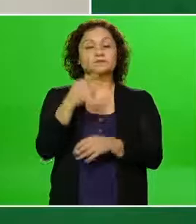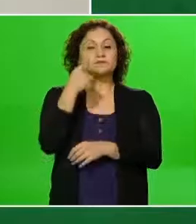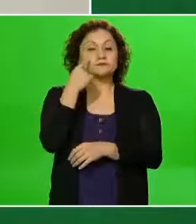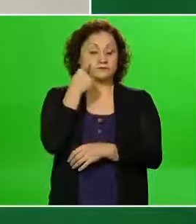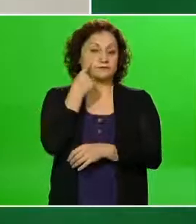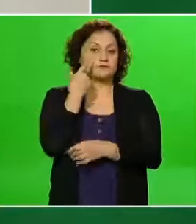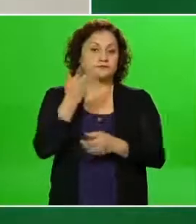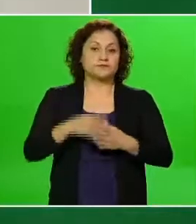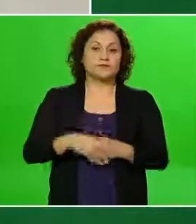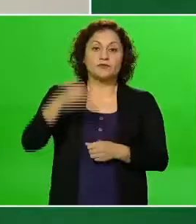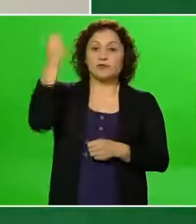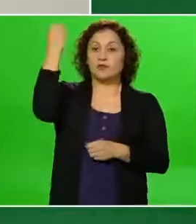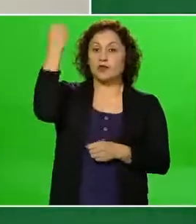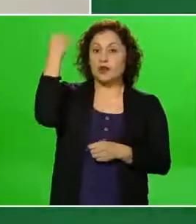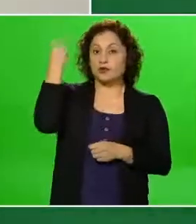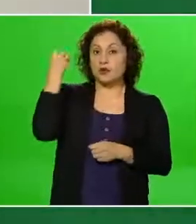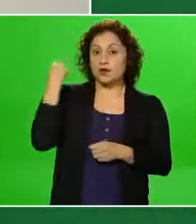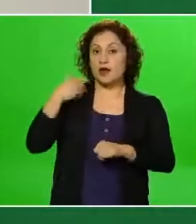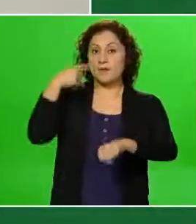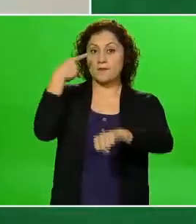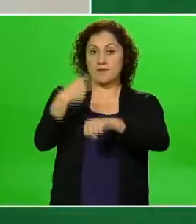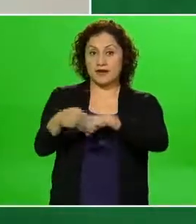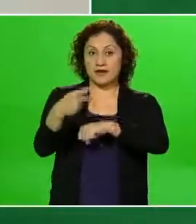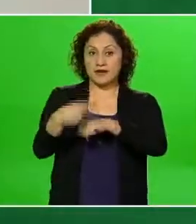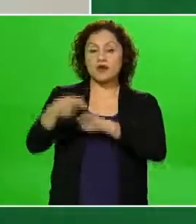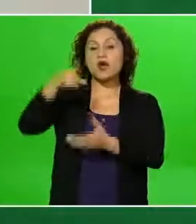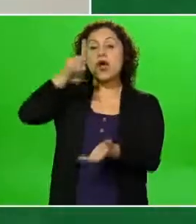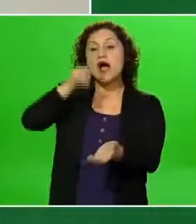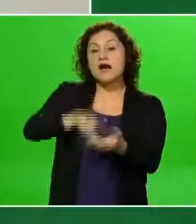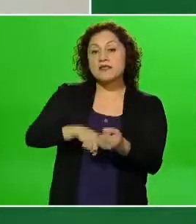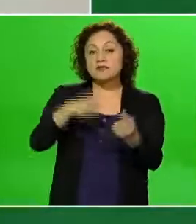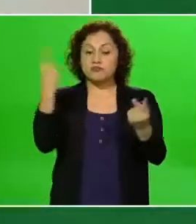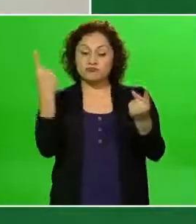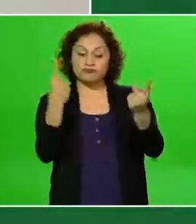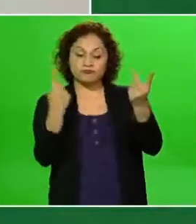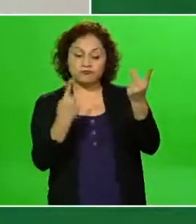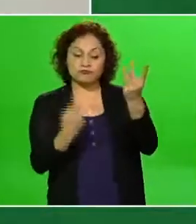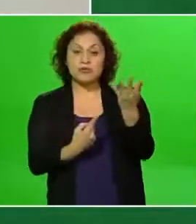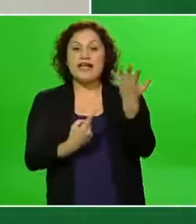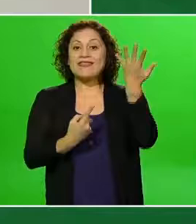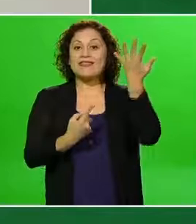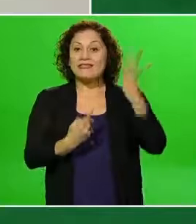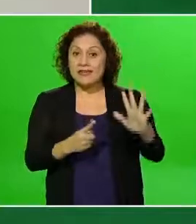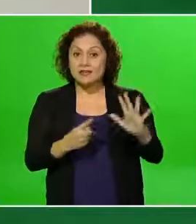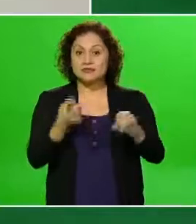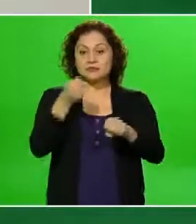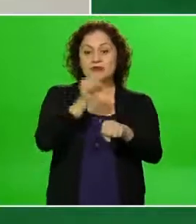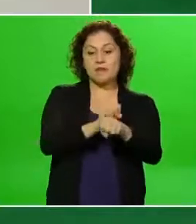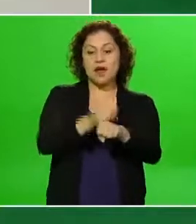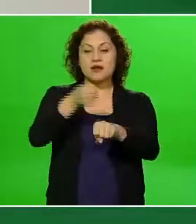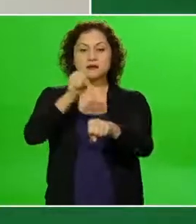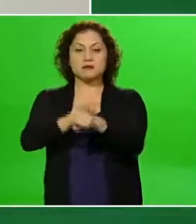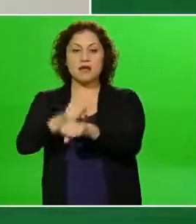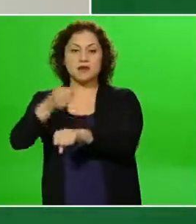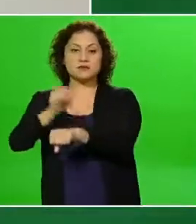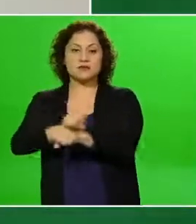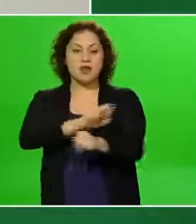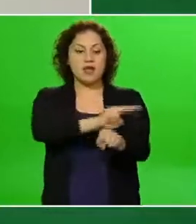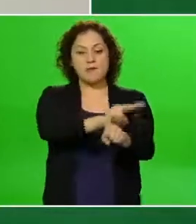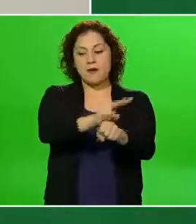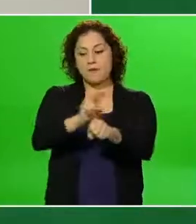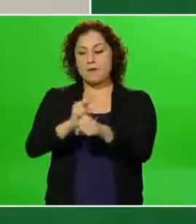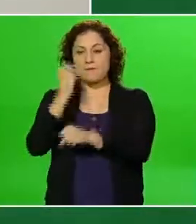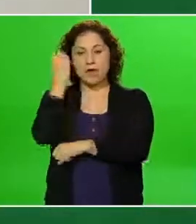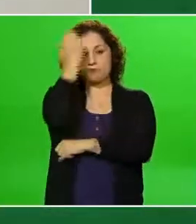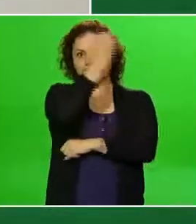semáforo de riesgo epidemiológico, recordemos que son 10 indicadores los que se miden semanalmente. Semanalmente se actualiza el